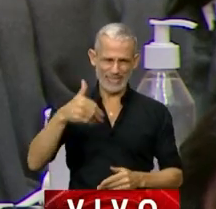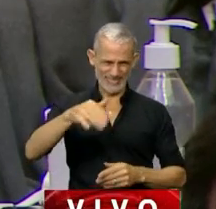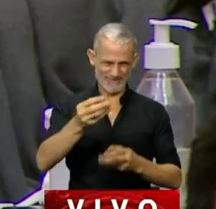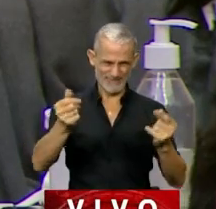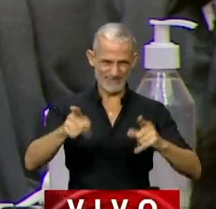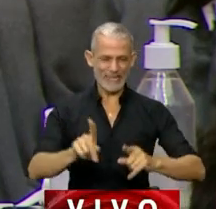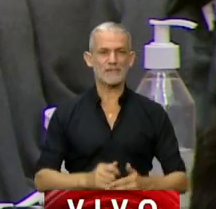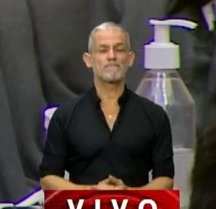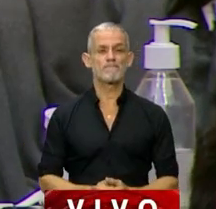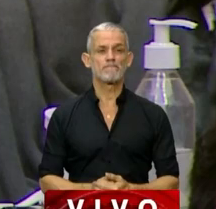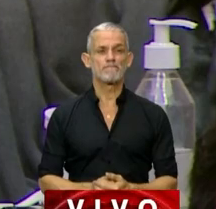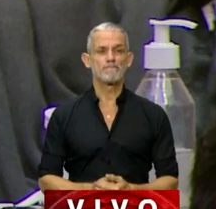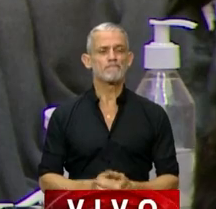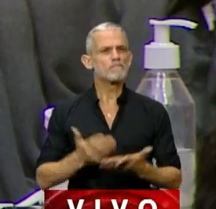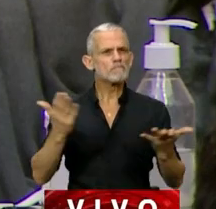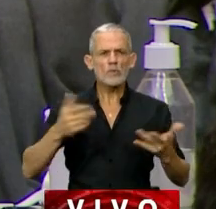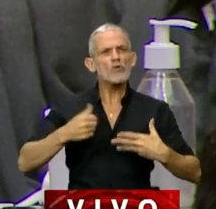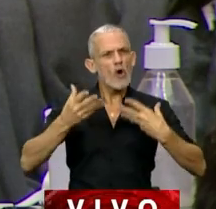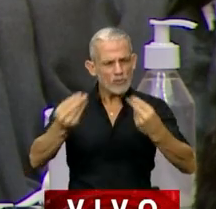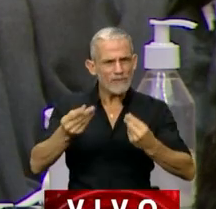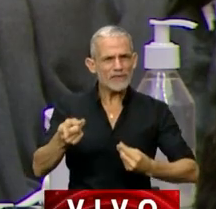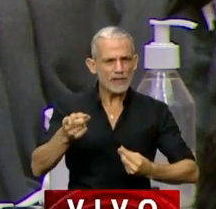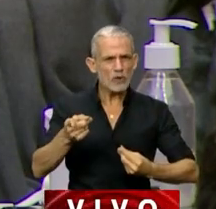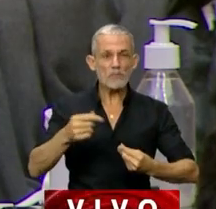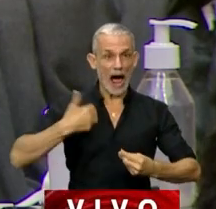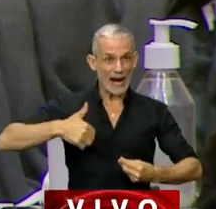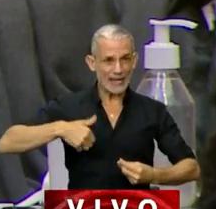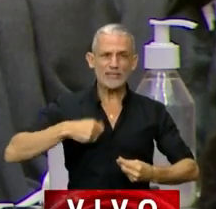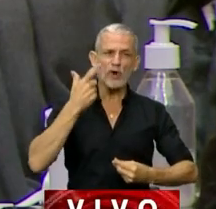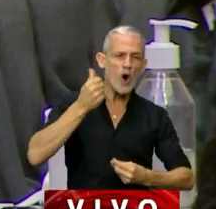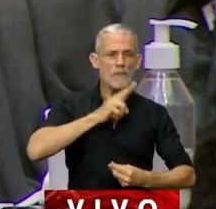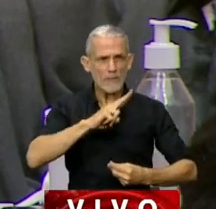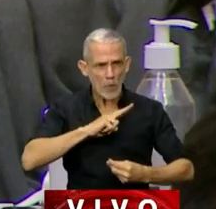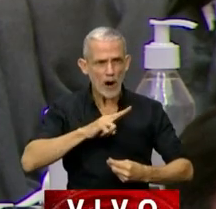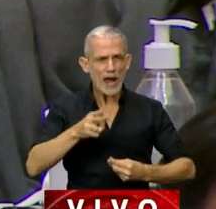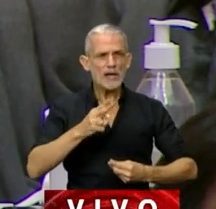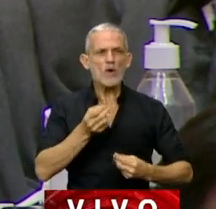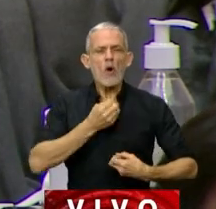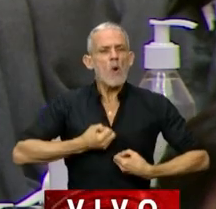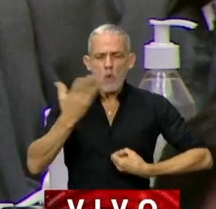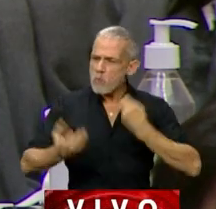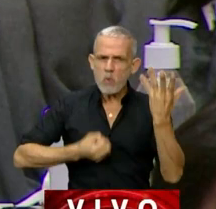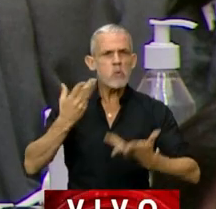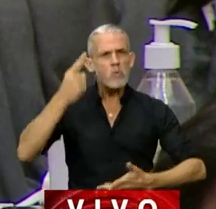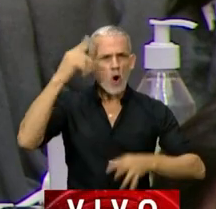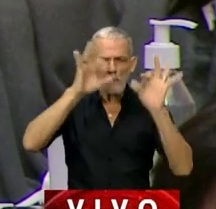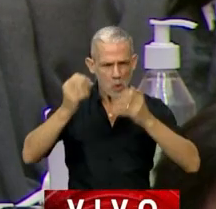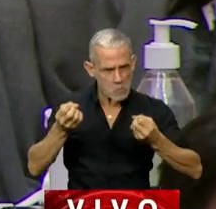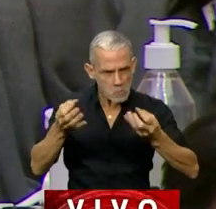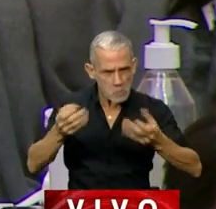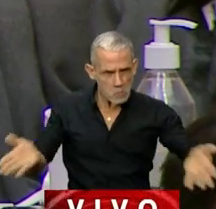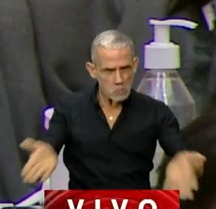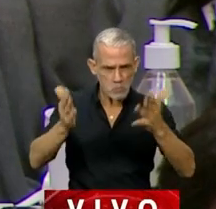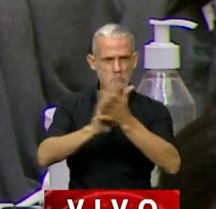con esto termino, defiendo profundamente que argentinos y argentinas expresen libremente sus ideas